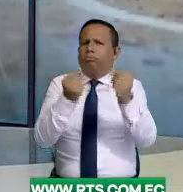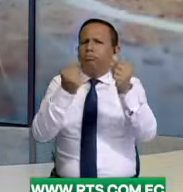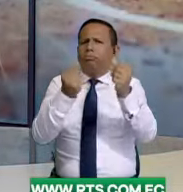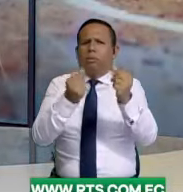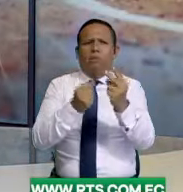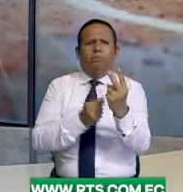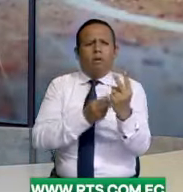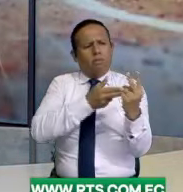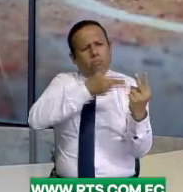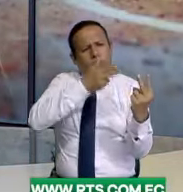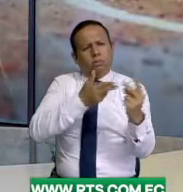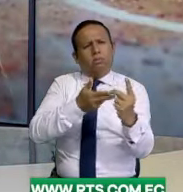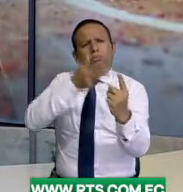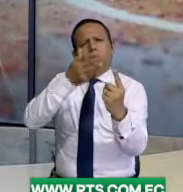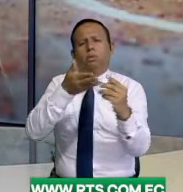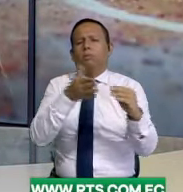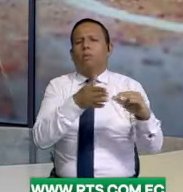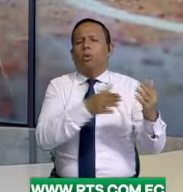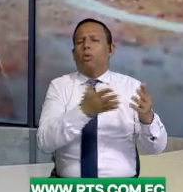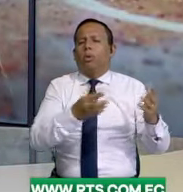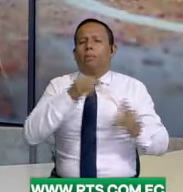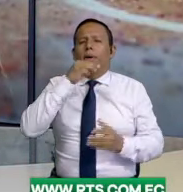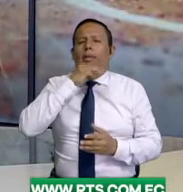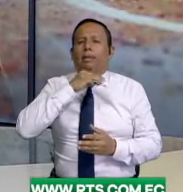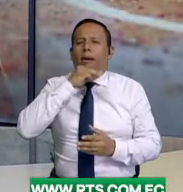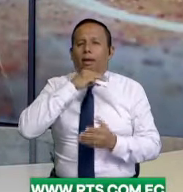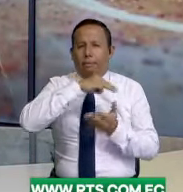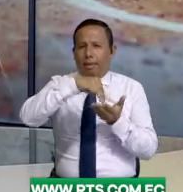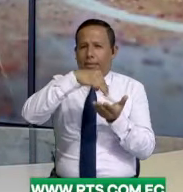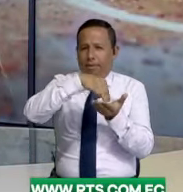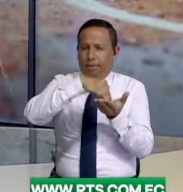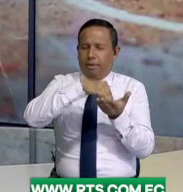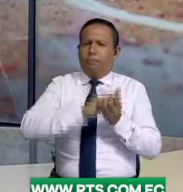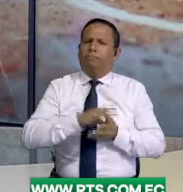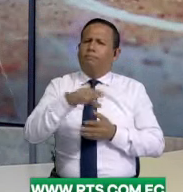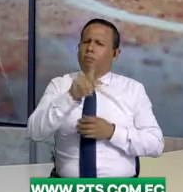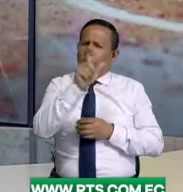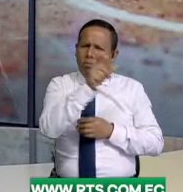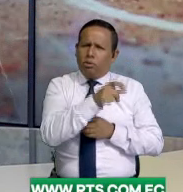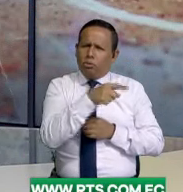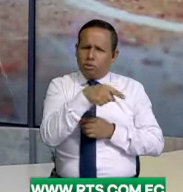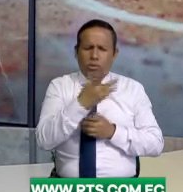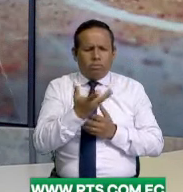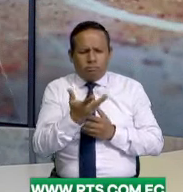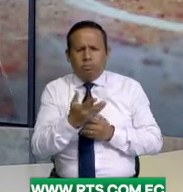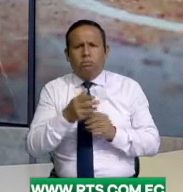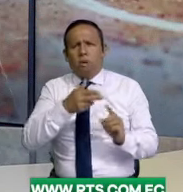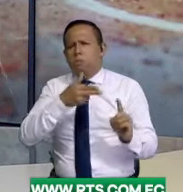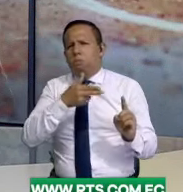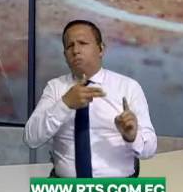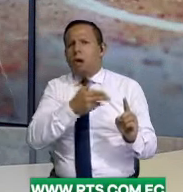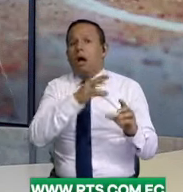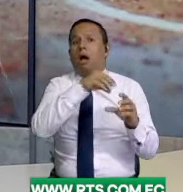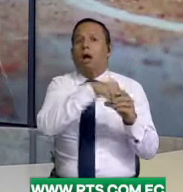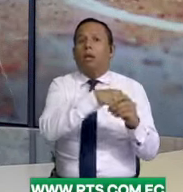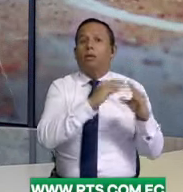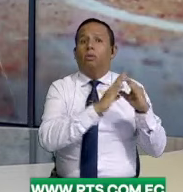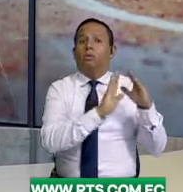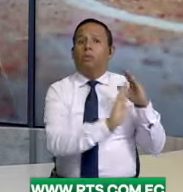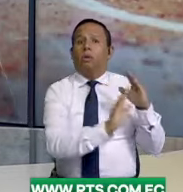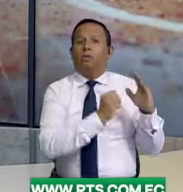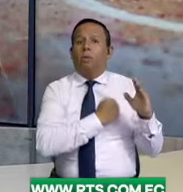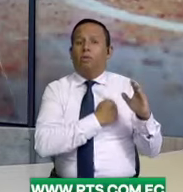fueron asesinadas por sicarios en Manta, provincia de Manabí. En uno de los casos, la víctima fue baleada dentro de su